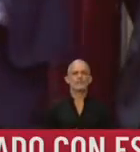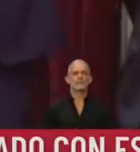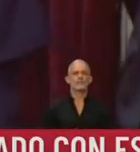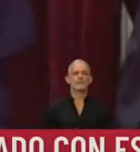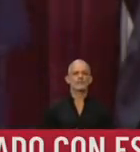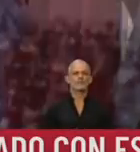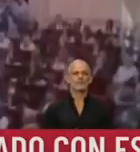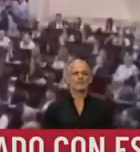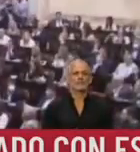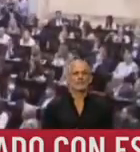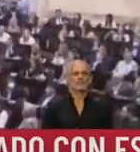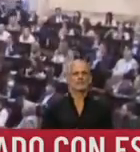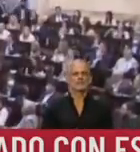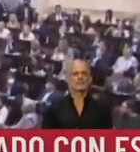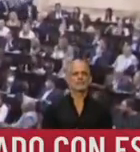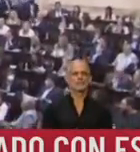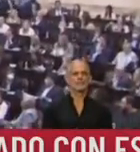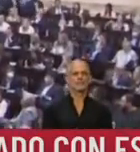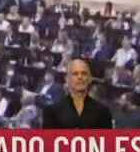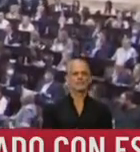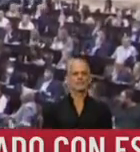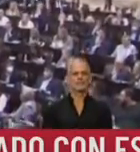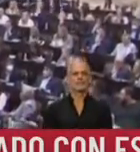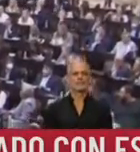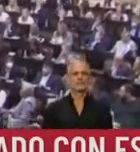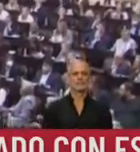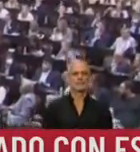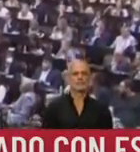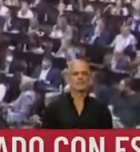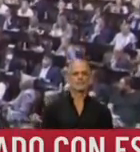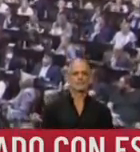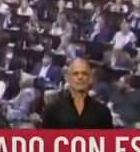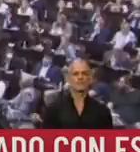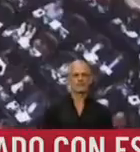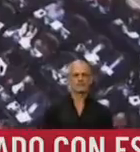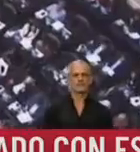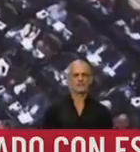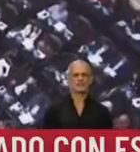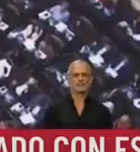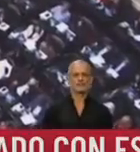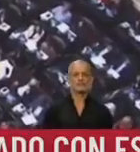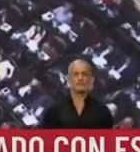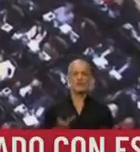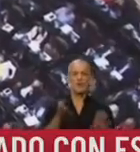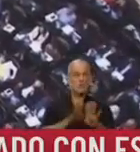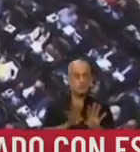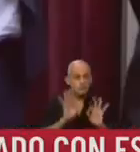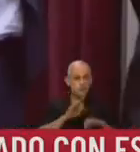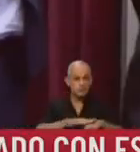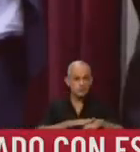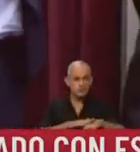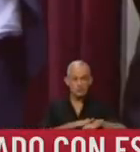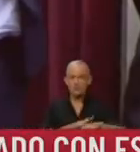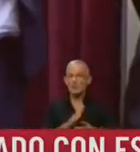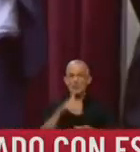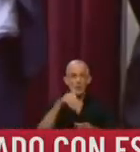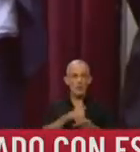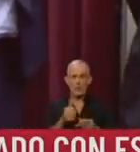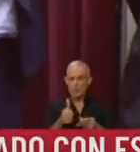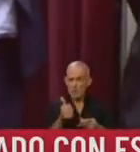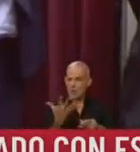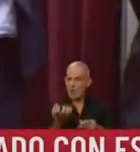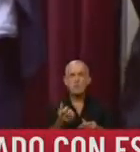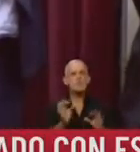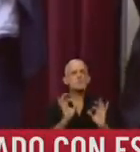que desencadenó. Se votó en contra por parte nuestra la vuelta a comisión y después se votó en contra